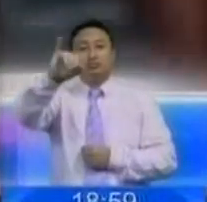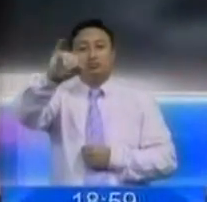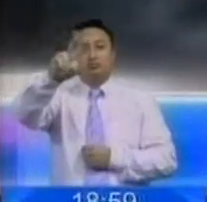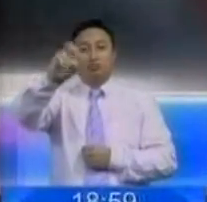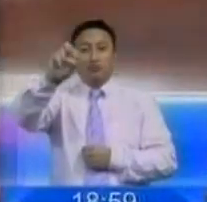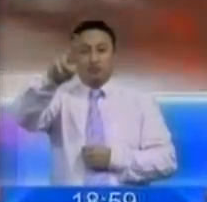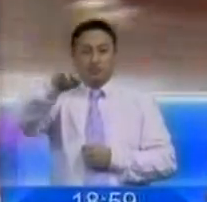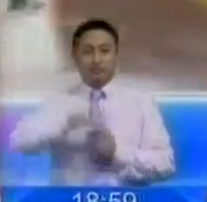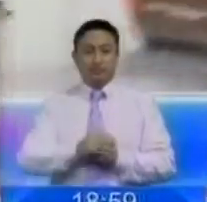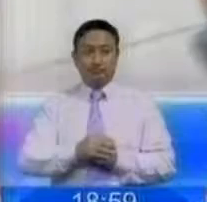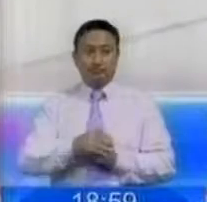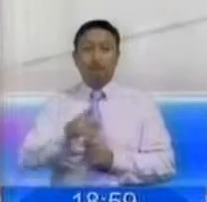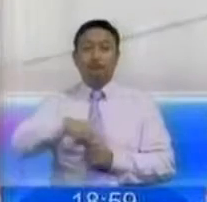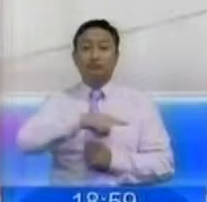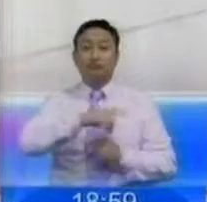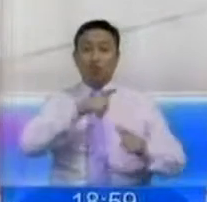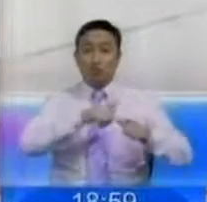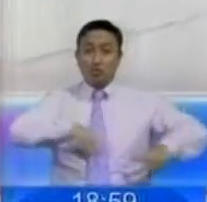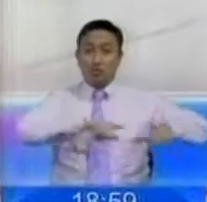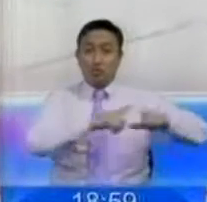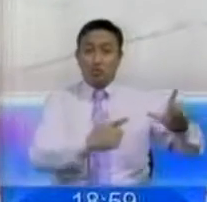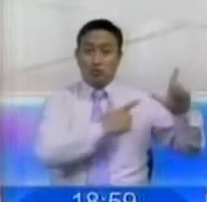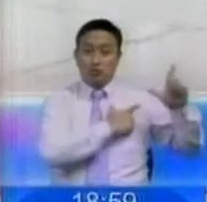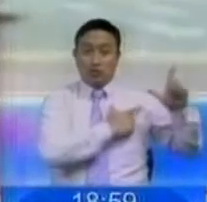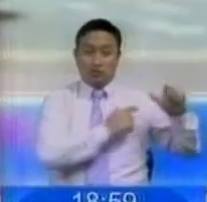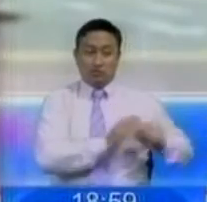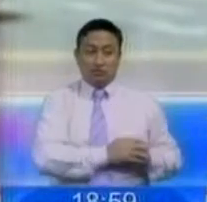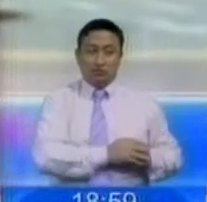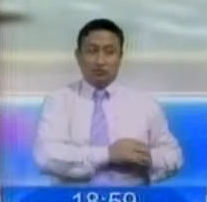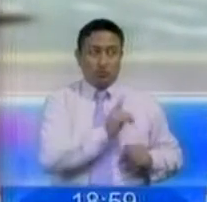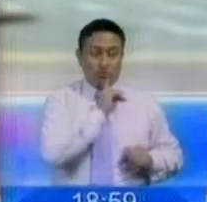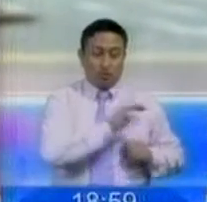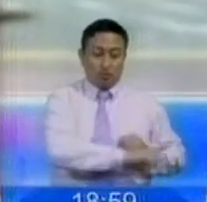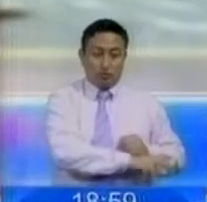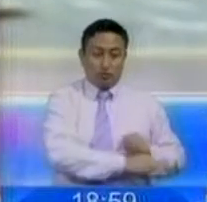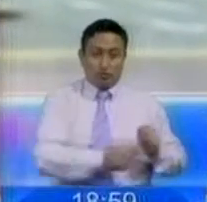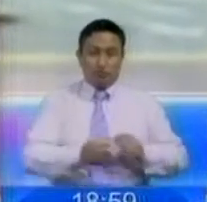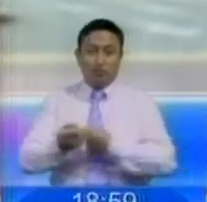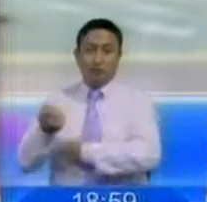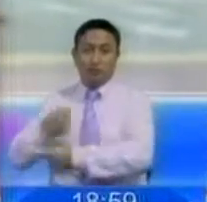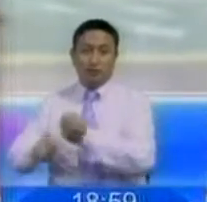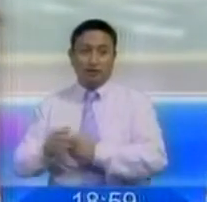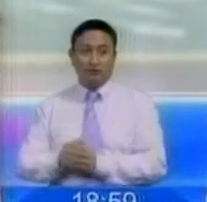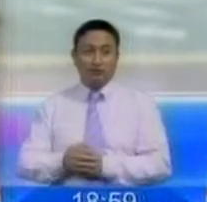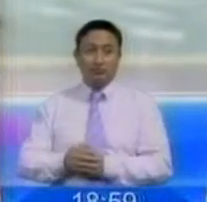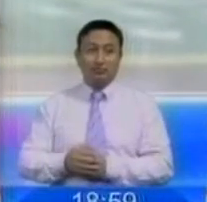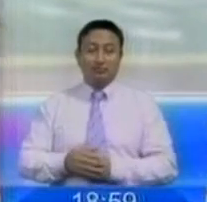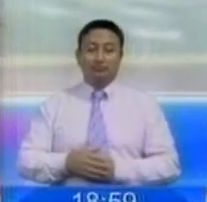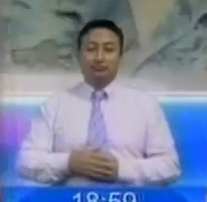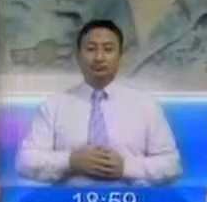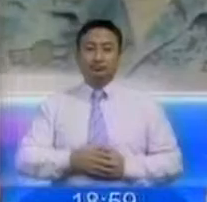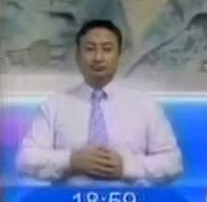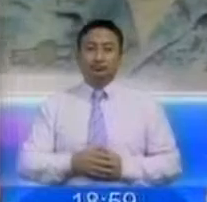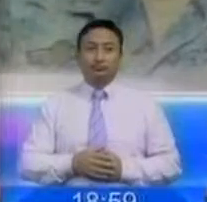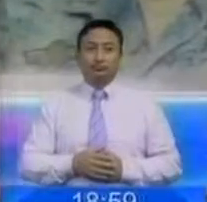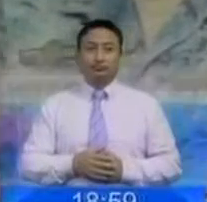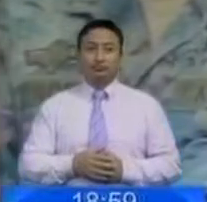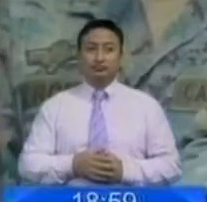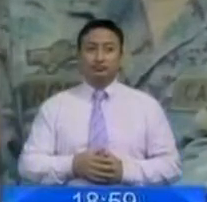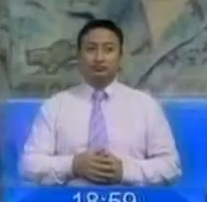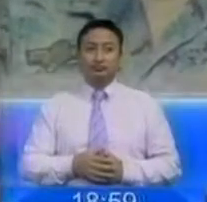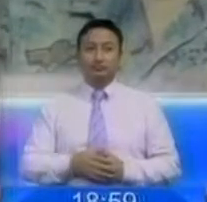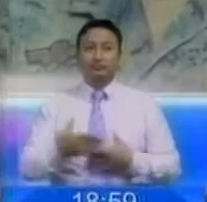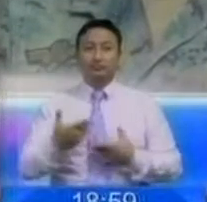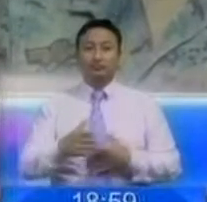rastrillos aparentemente salió armamento de uso militar que gracias a los contactos nunca se reportó como faltante. Se disponen de